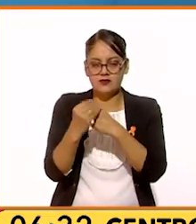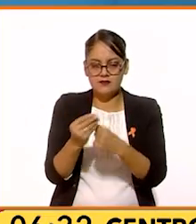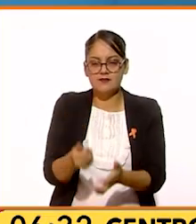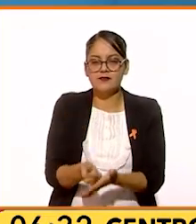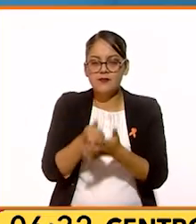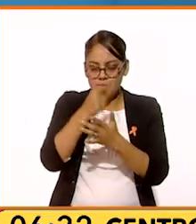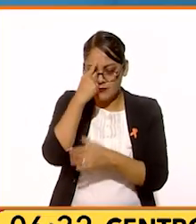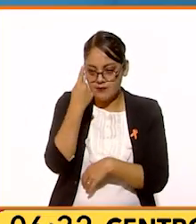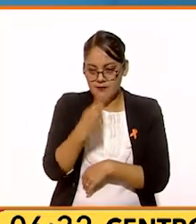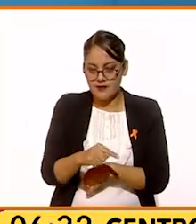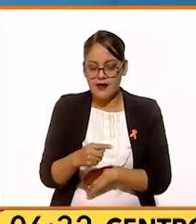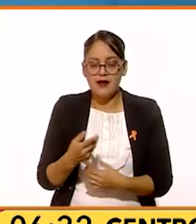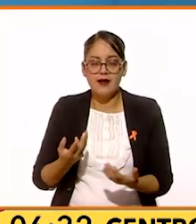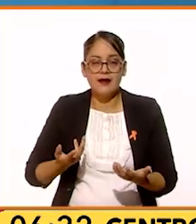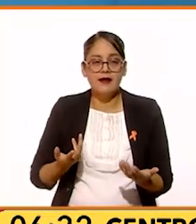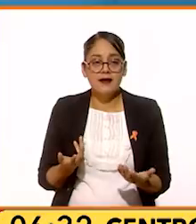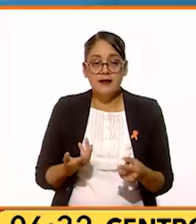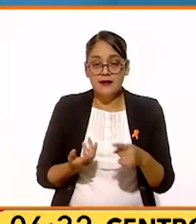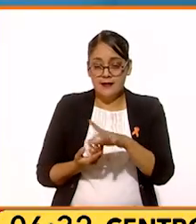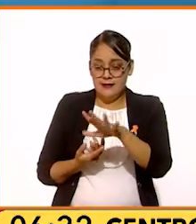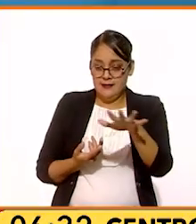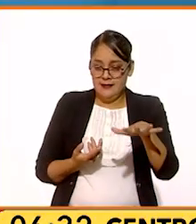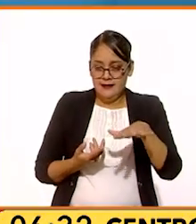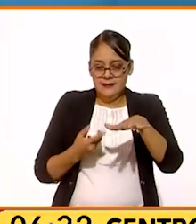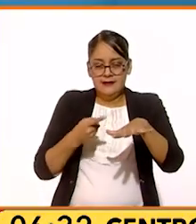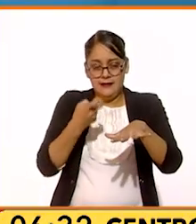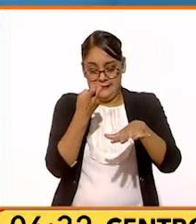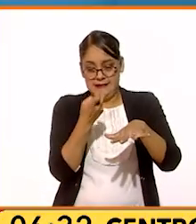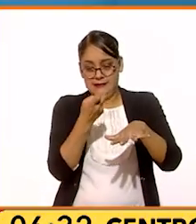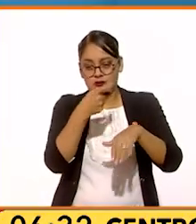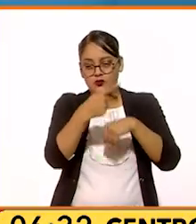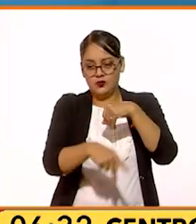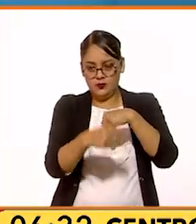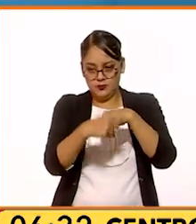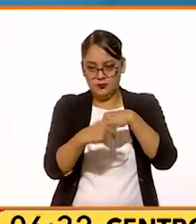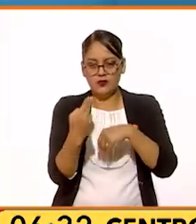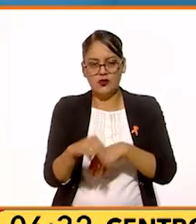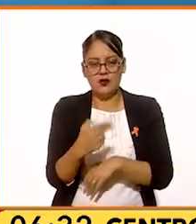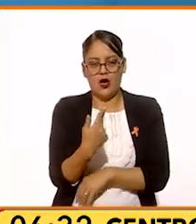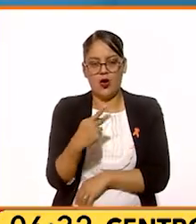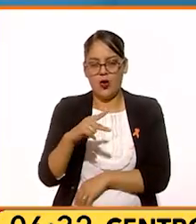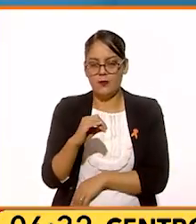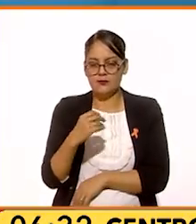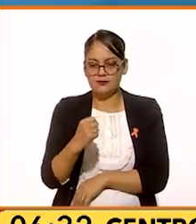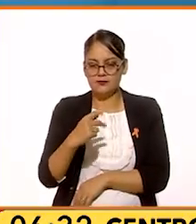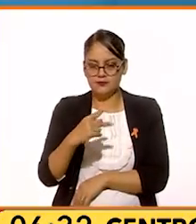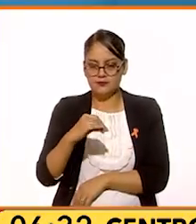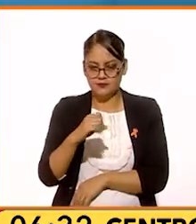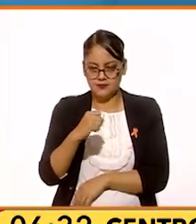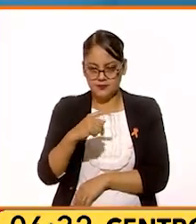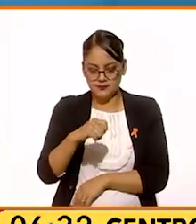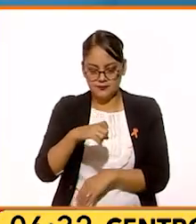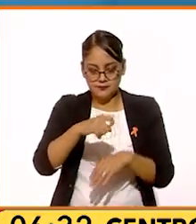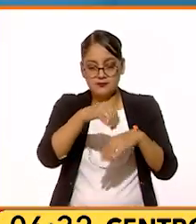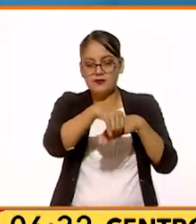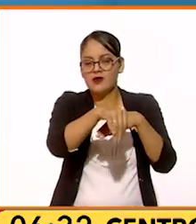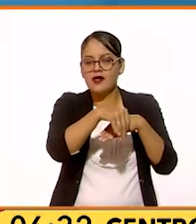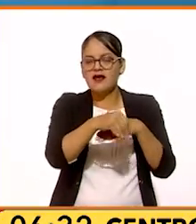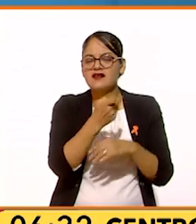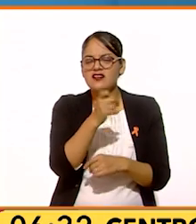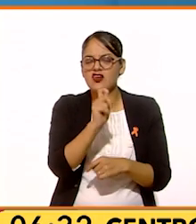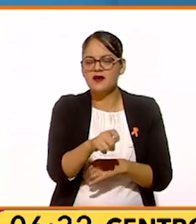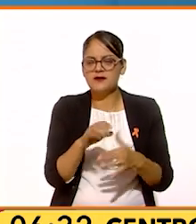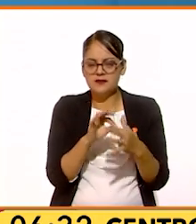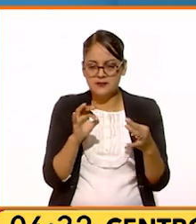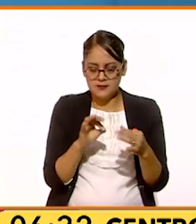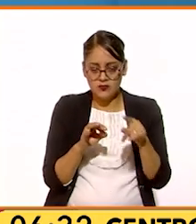denominado acciones, escenarios de riesgo o hotspots. Estos nos permite que podamos